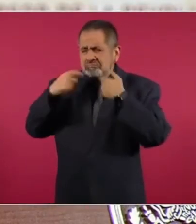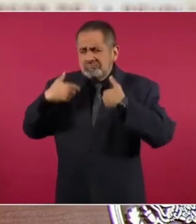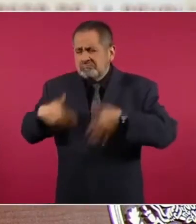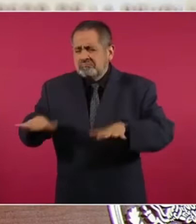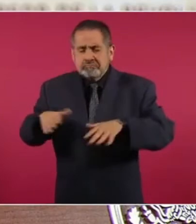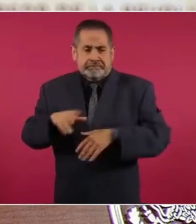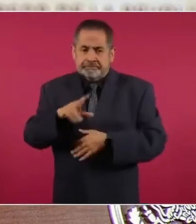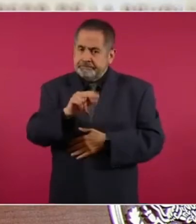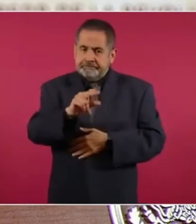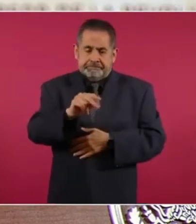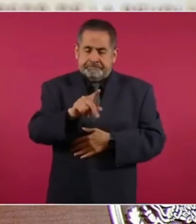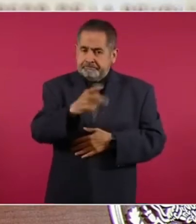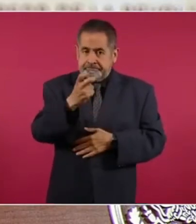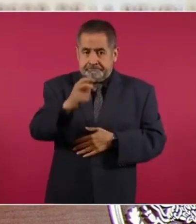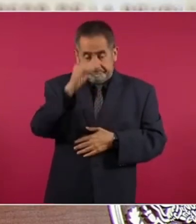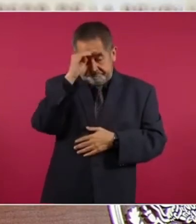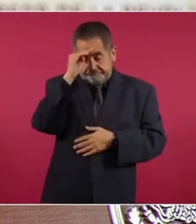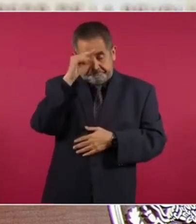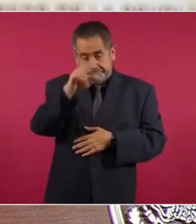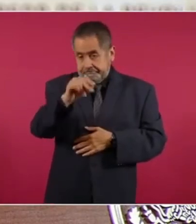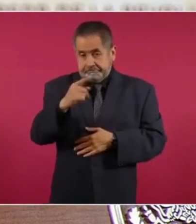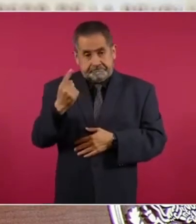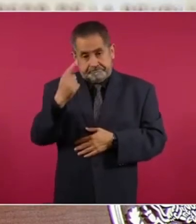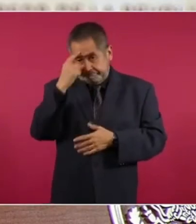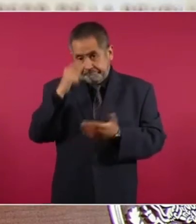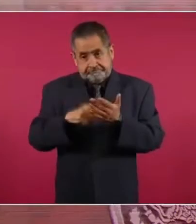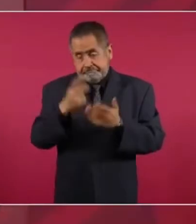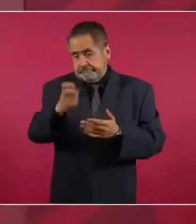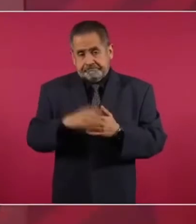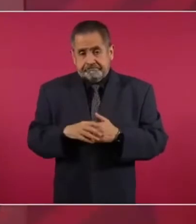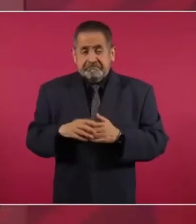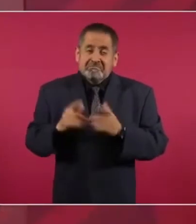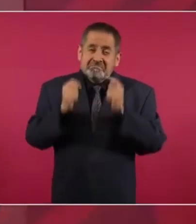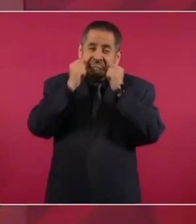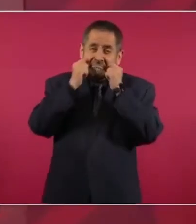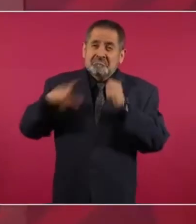No, esa mentalidad no la queremos.